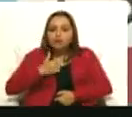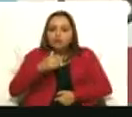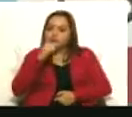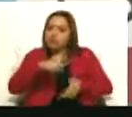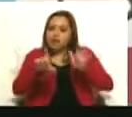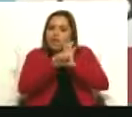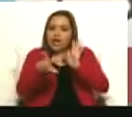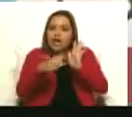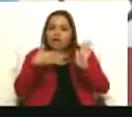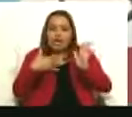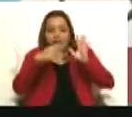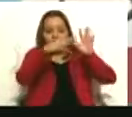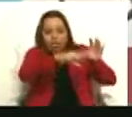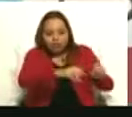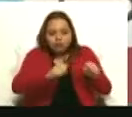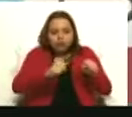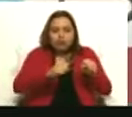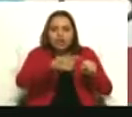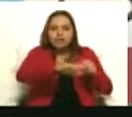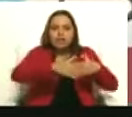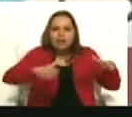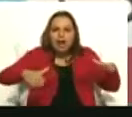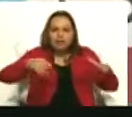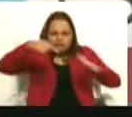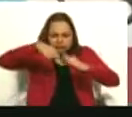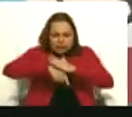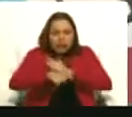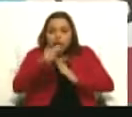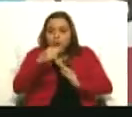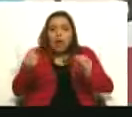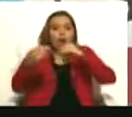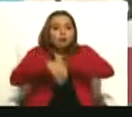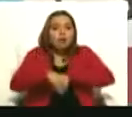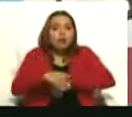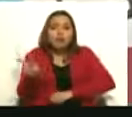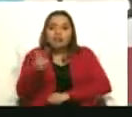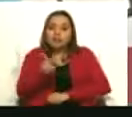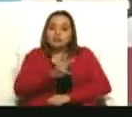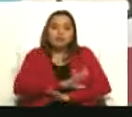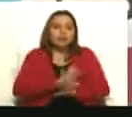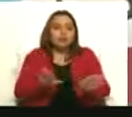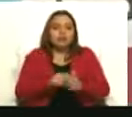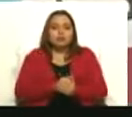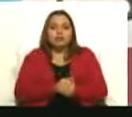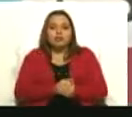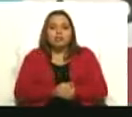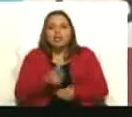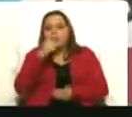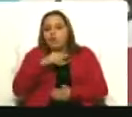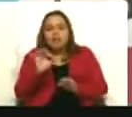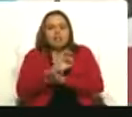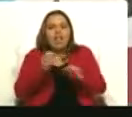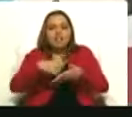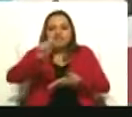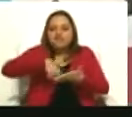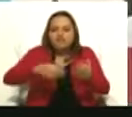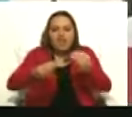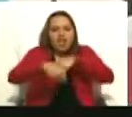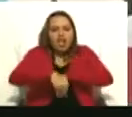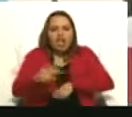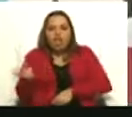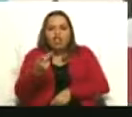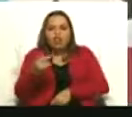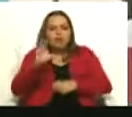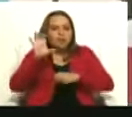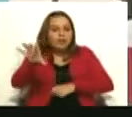estar disponiendo de ese mar, explotándolo sin el consentimiento de Venezuela, sin que exista acuerdo entre los dos países.